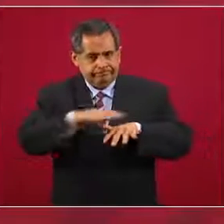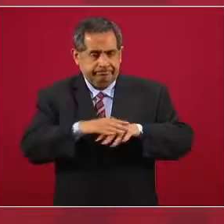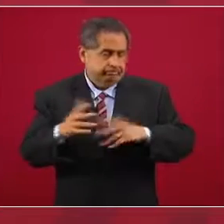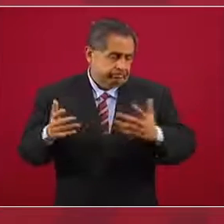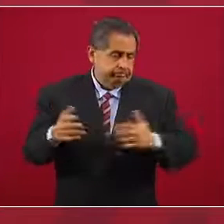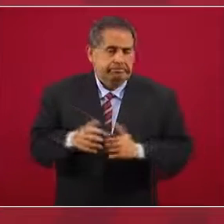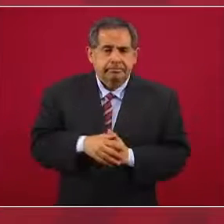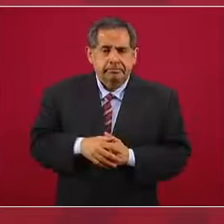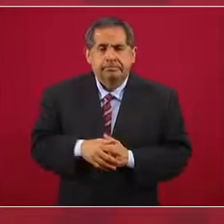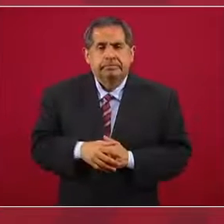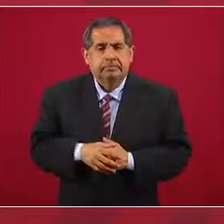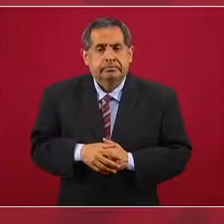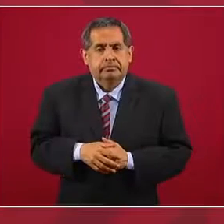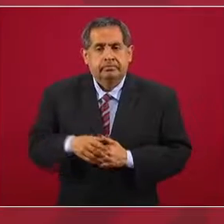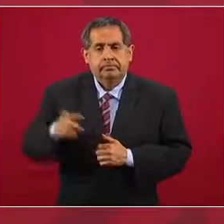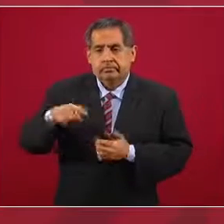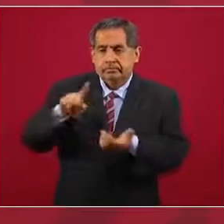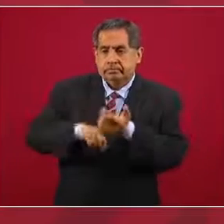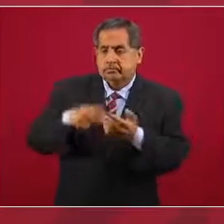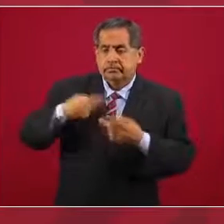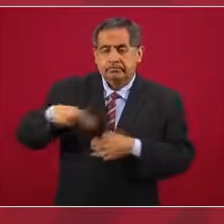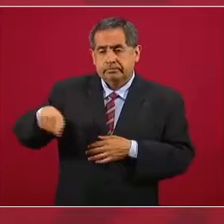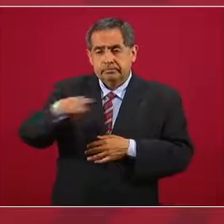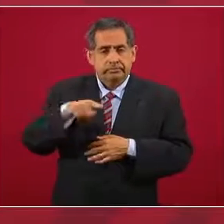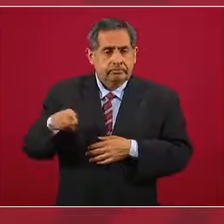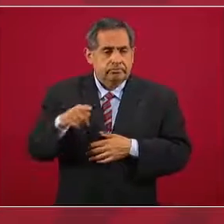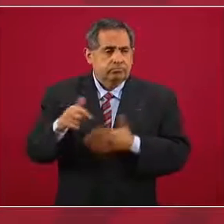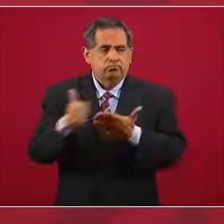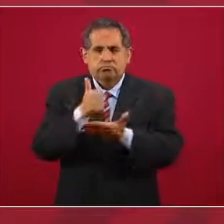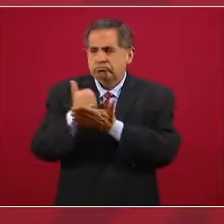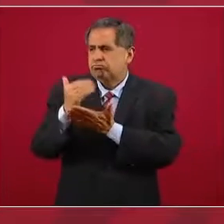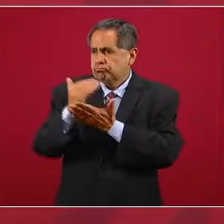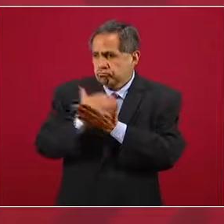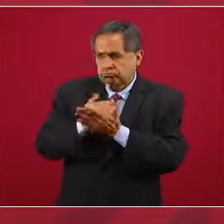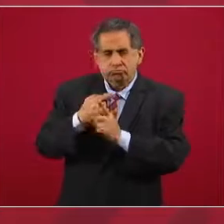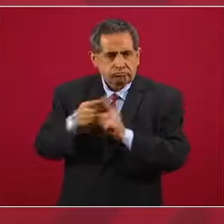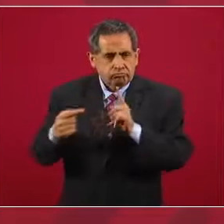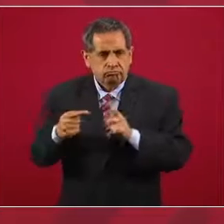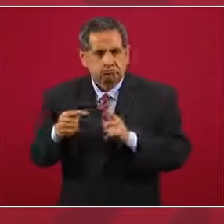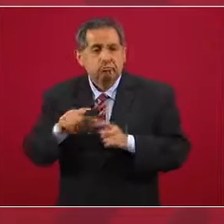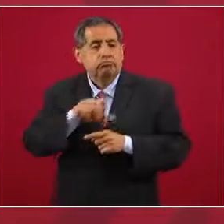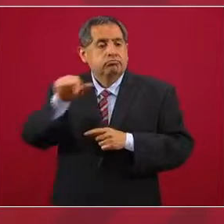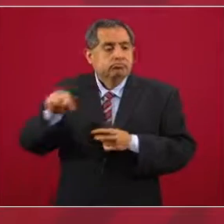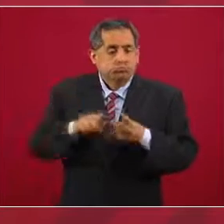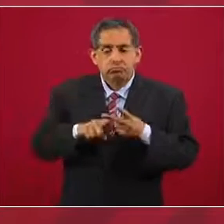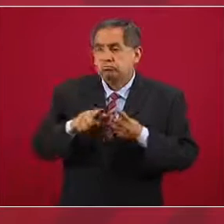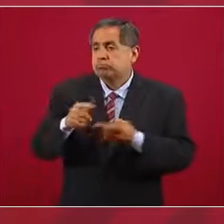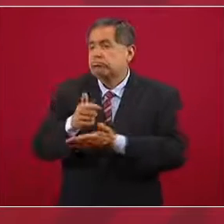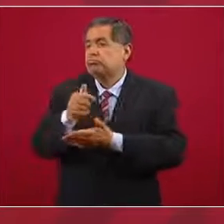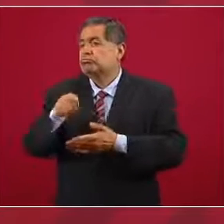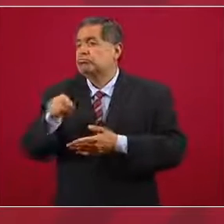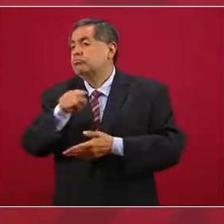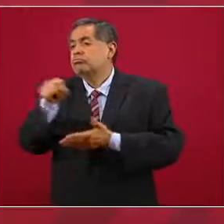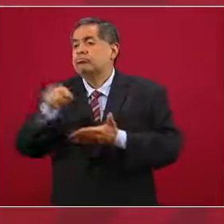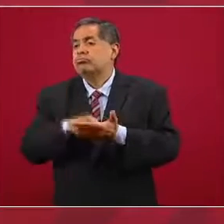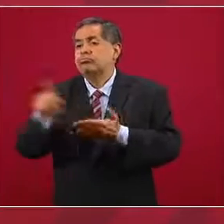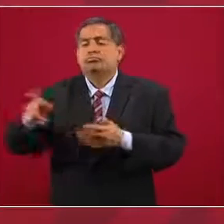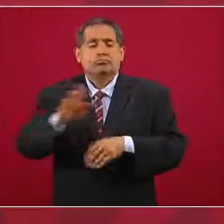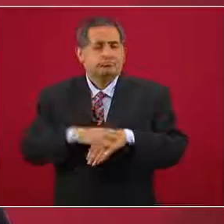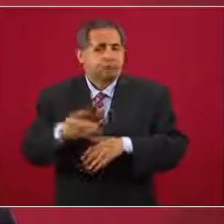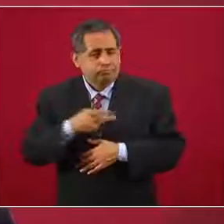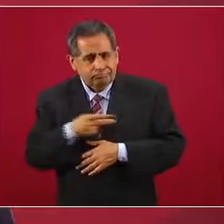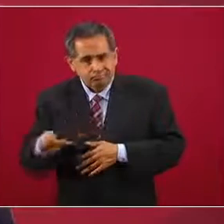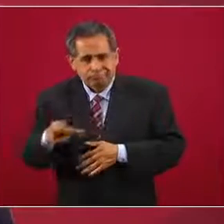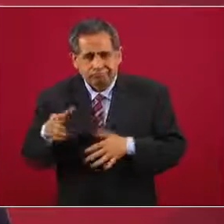personas en zonas suburbanas y luego suburbanas empobrecidas. Tenemos una enorme desigualdad social